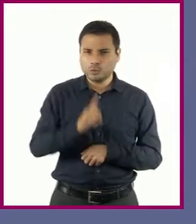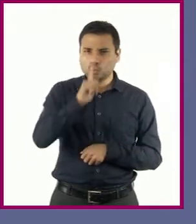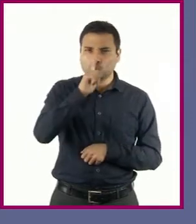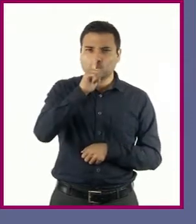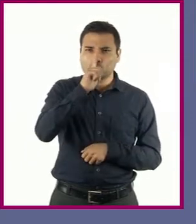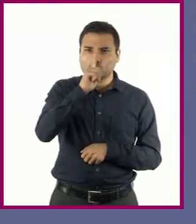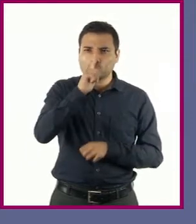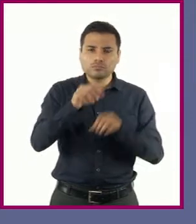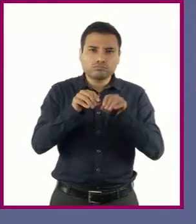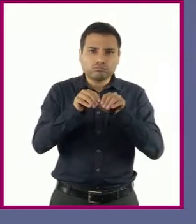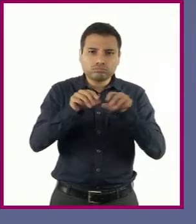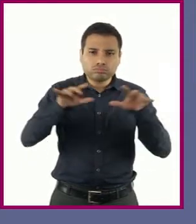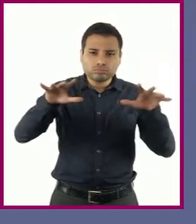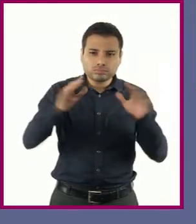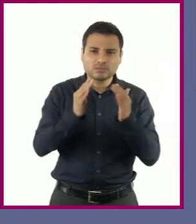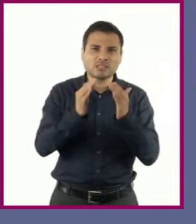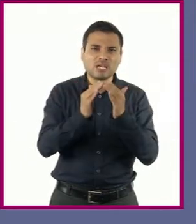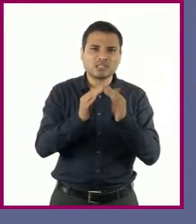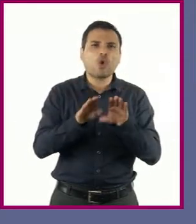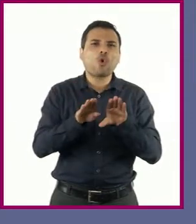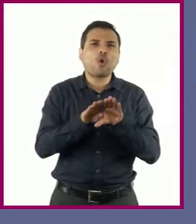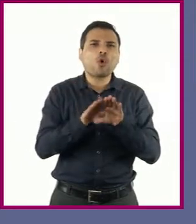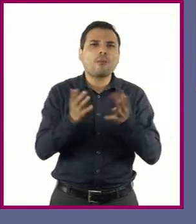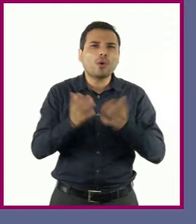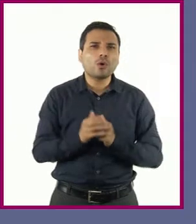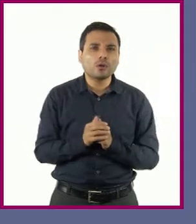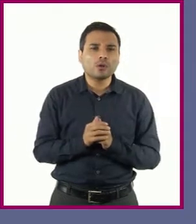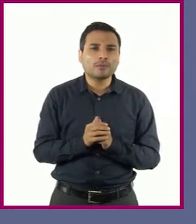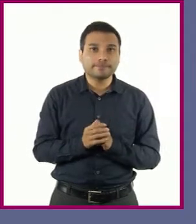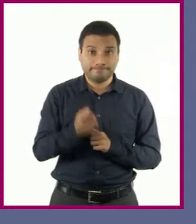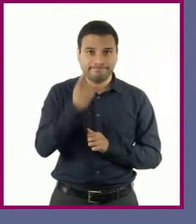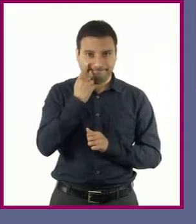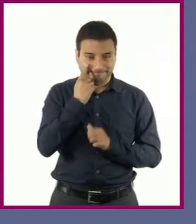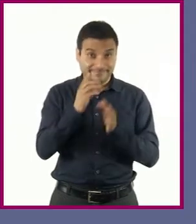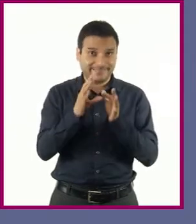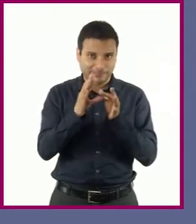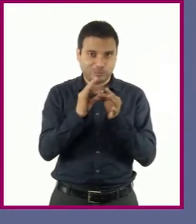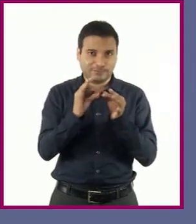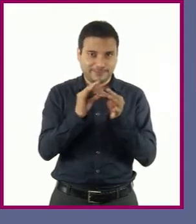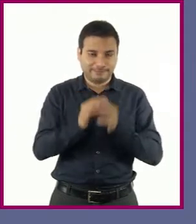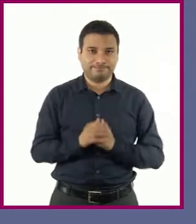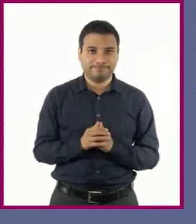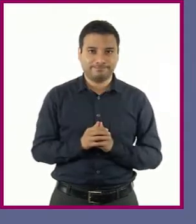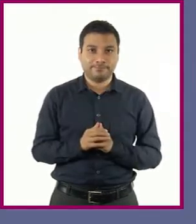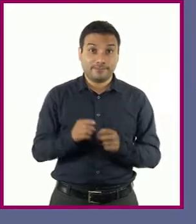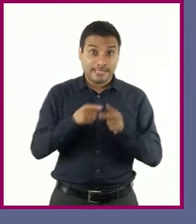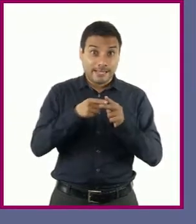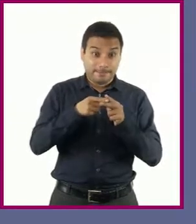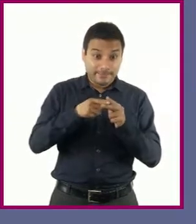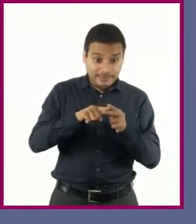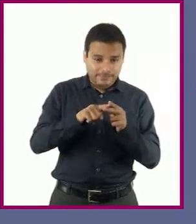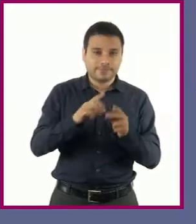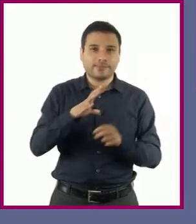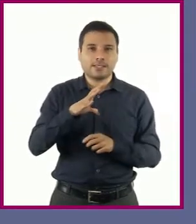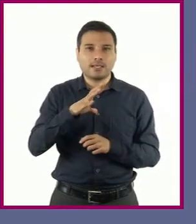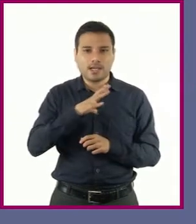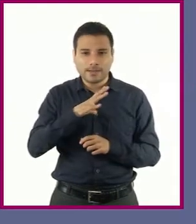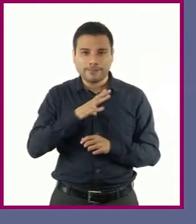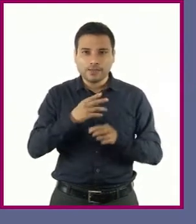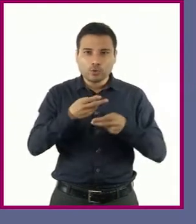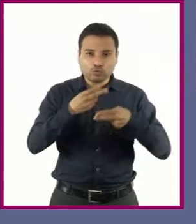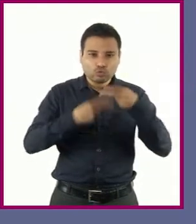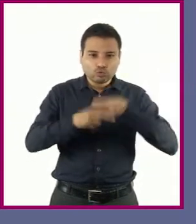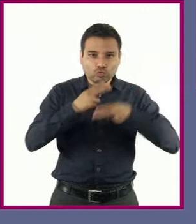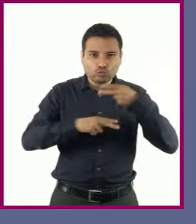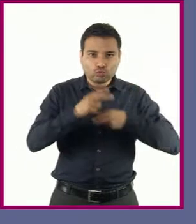hasta nuestros hogares por medio de las redes de transmisión y distribución eléctrica en México. Todo inicia cuando una central genera electricidad. Esta